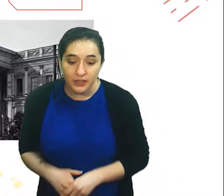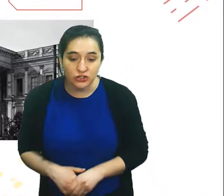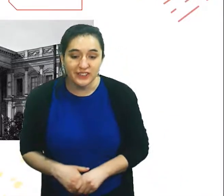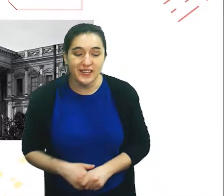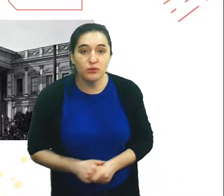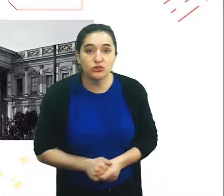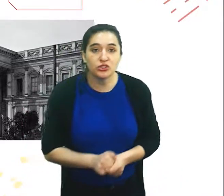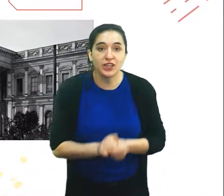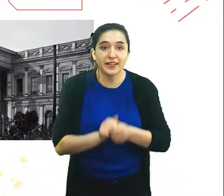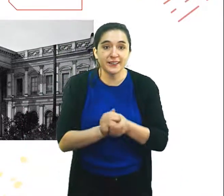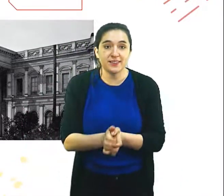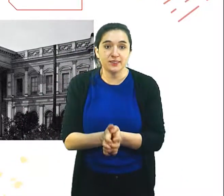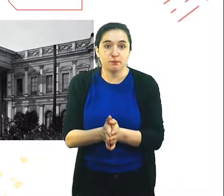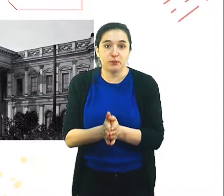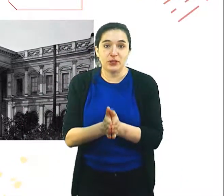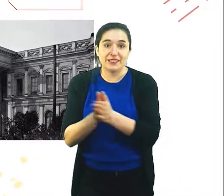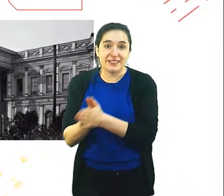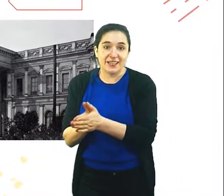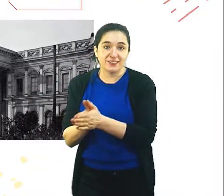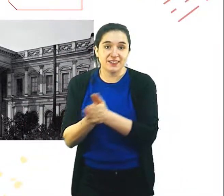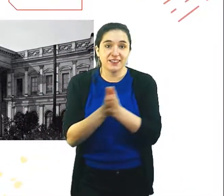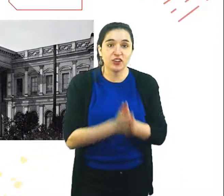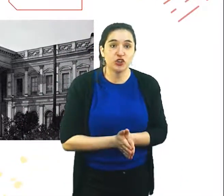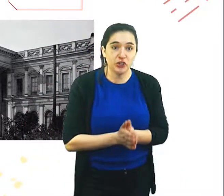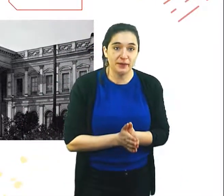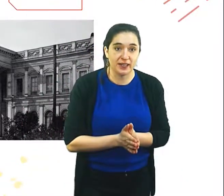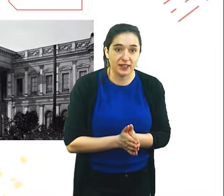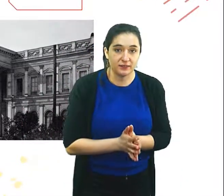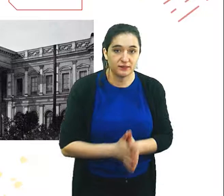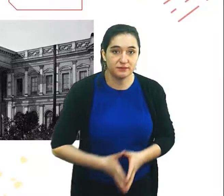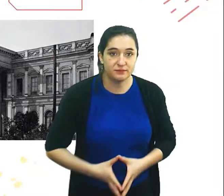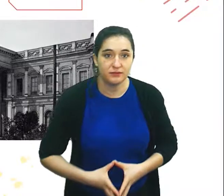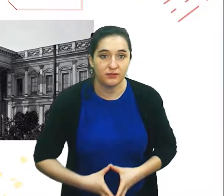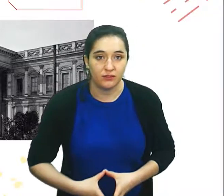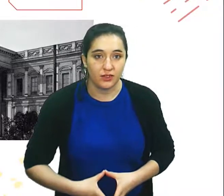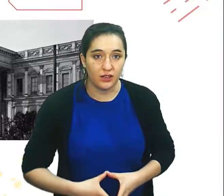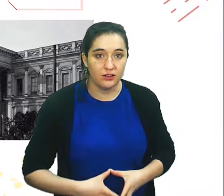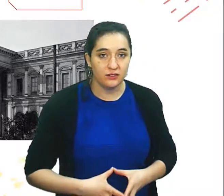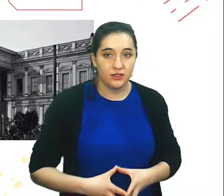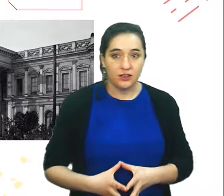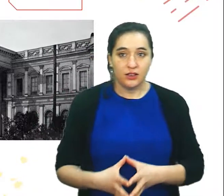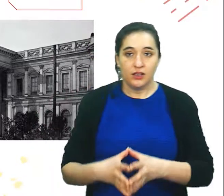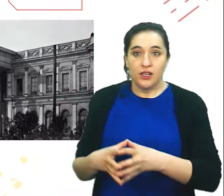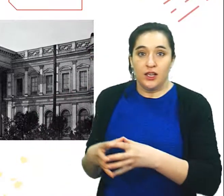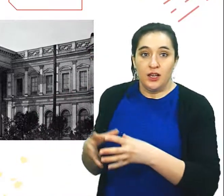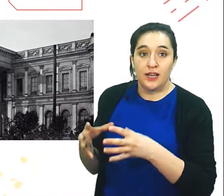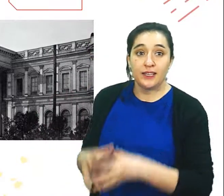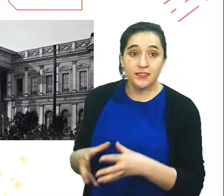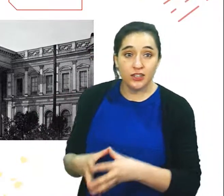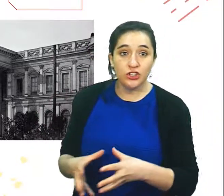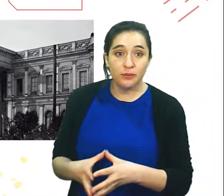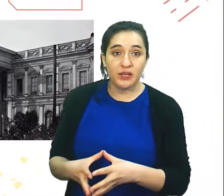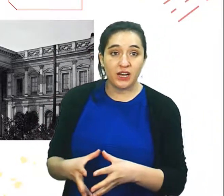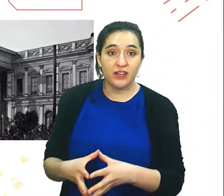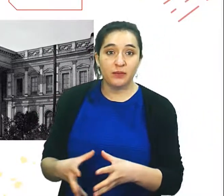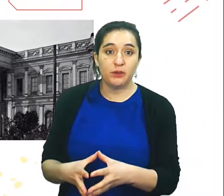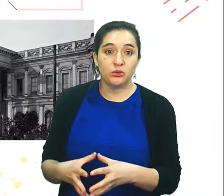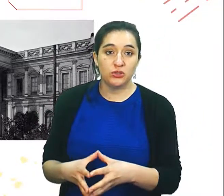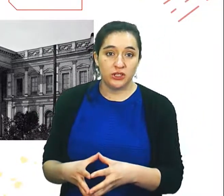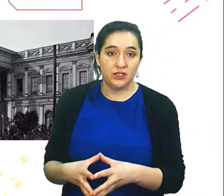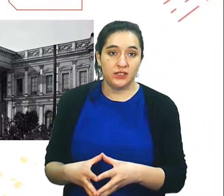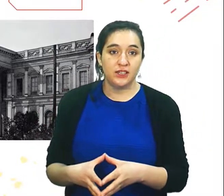Sin embargo, tenemos crisis políticas y económicas. ¿Ya? La crisis económica